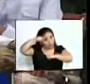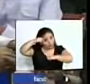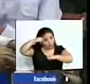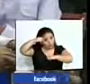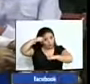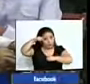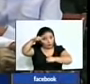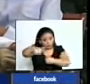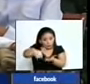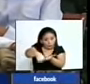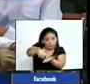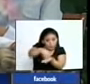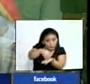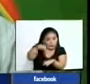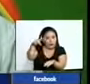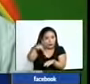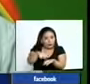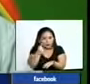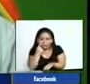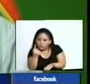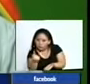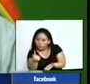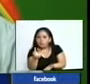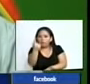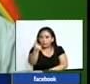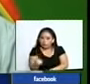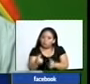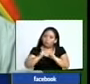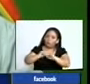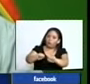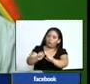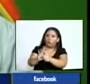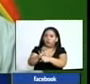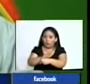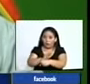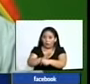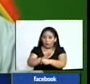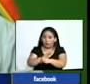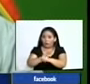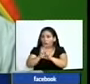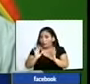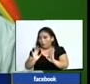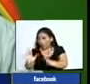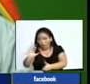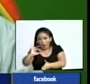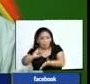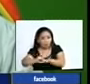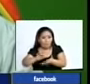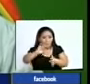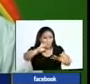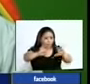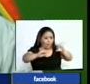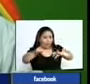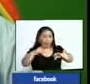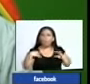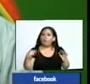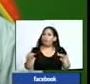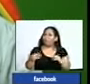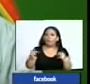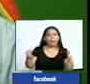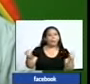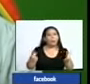aquí en el municipio vemos fallecimiento por lo que es el COVID y hay rebrote en el municipio,